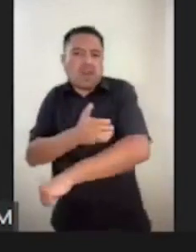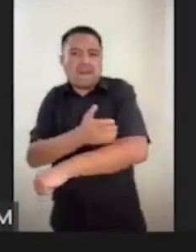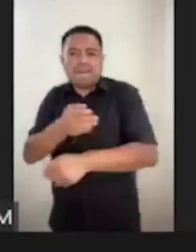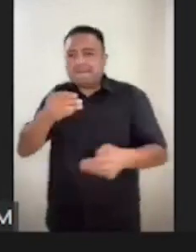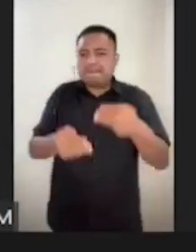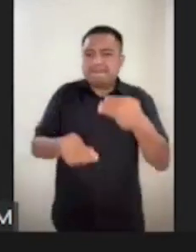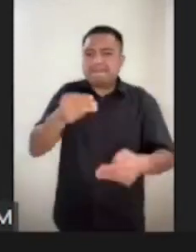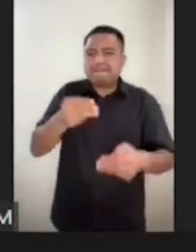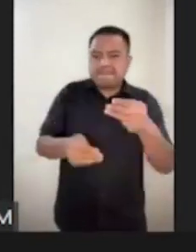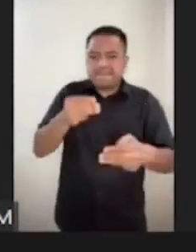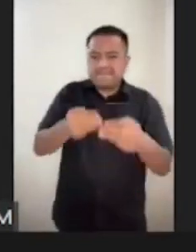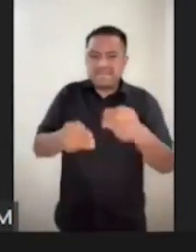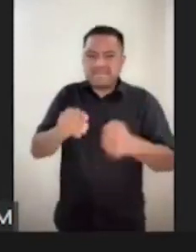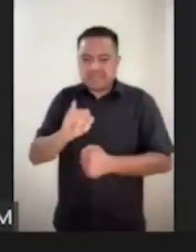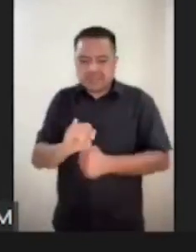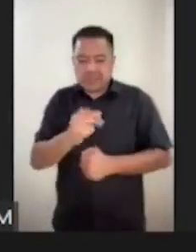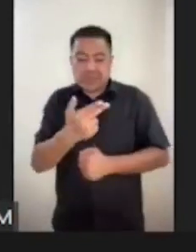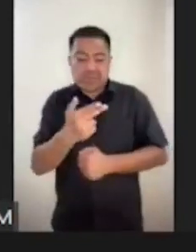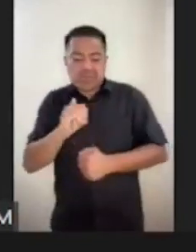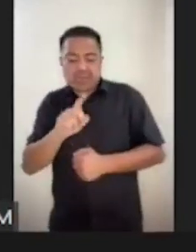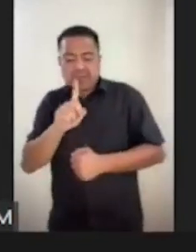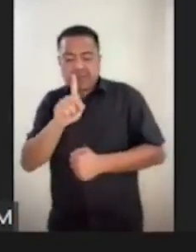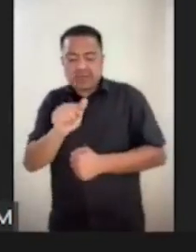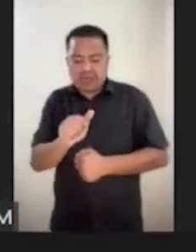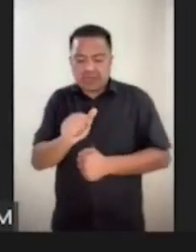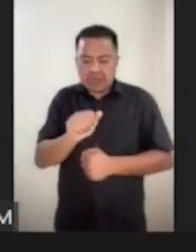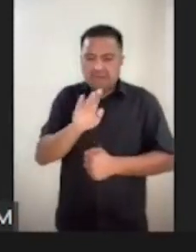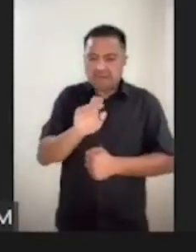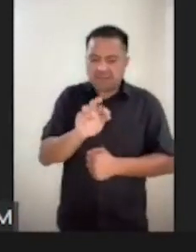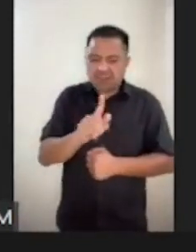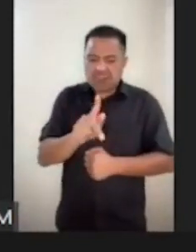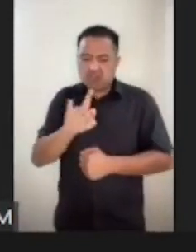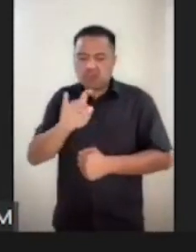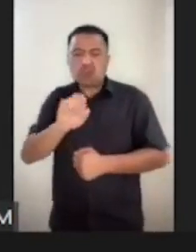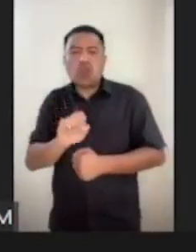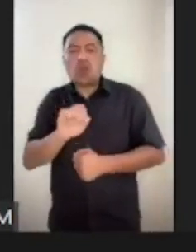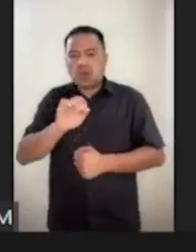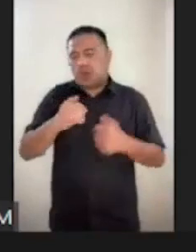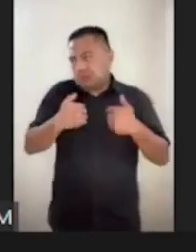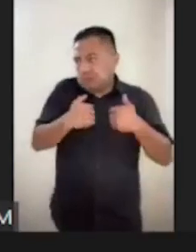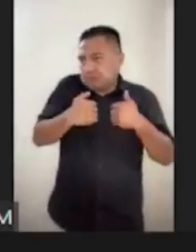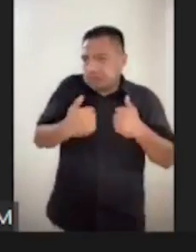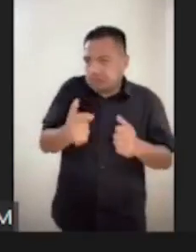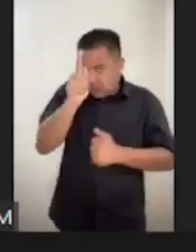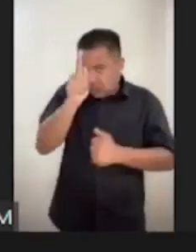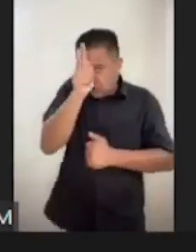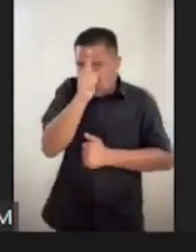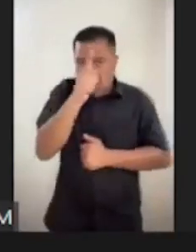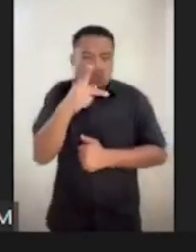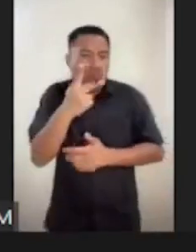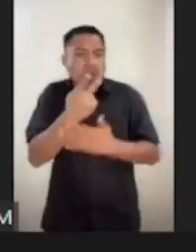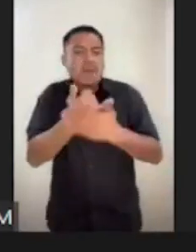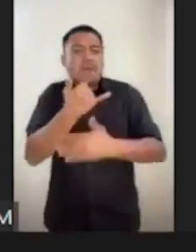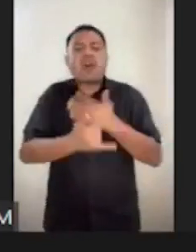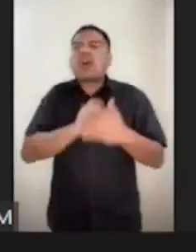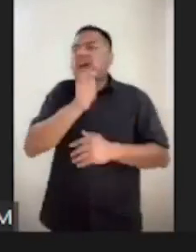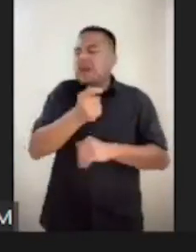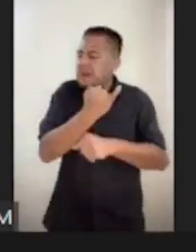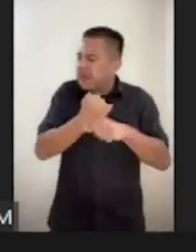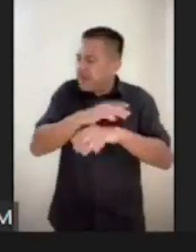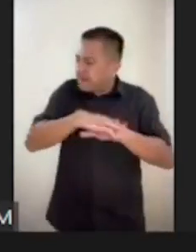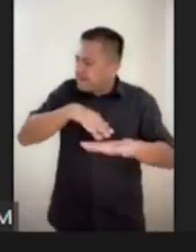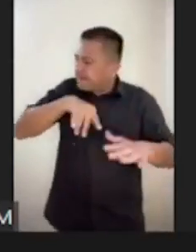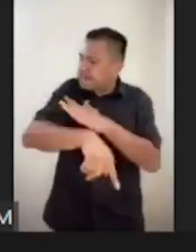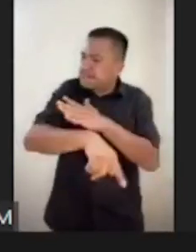magistrada Hilda Rosa Delgado Brito, en el entendido que la lógica del proyecto posee el análisis de